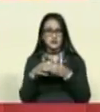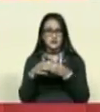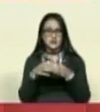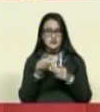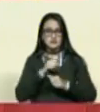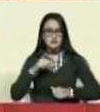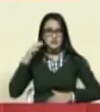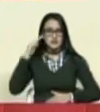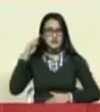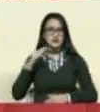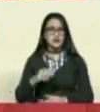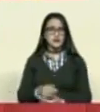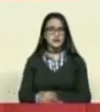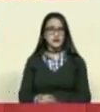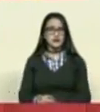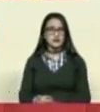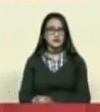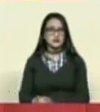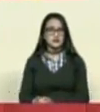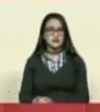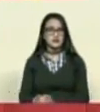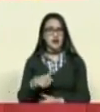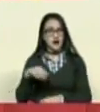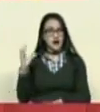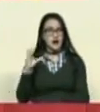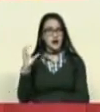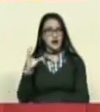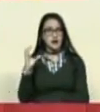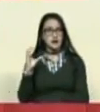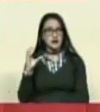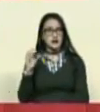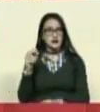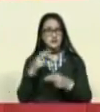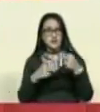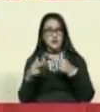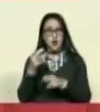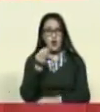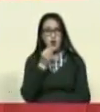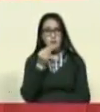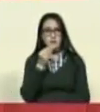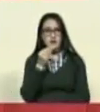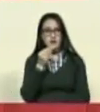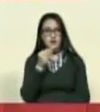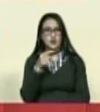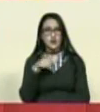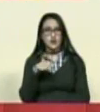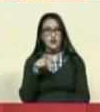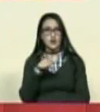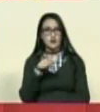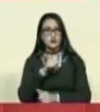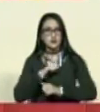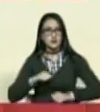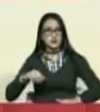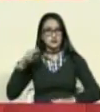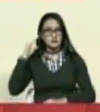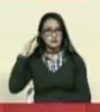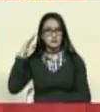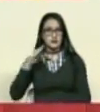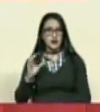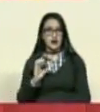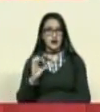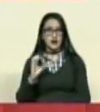de la Milicia Nacional Bolivariana, Caracas. Construcción del comedor para oficiales de la Comandancia General de la Milicia Bolivariana,